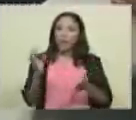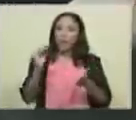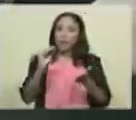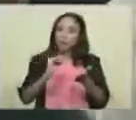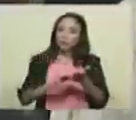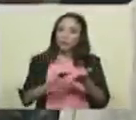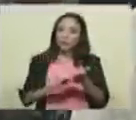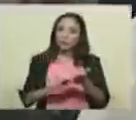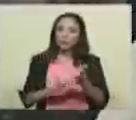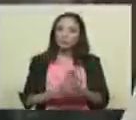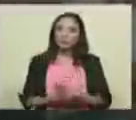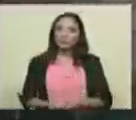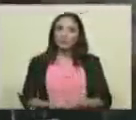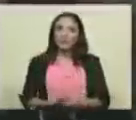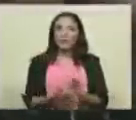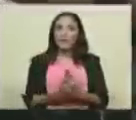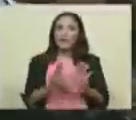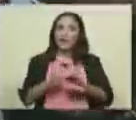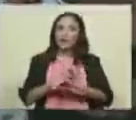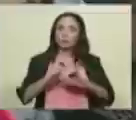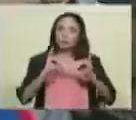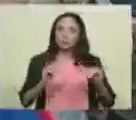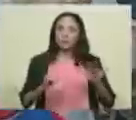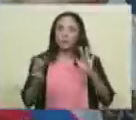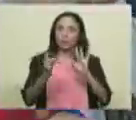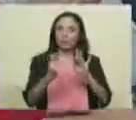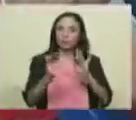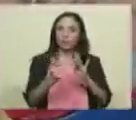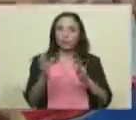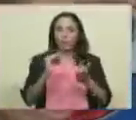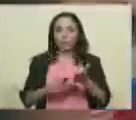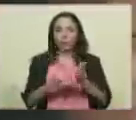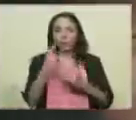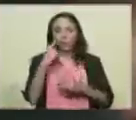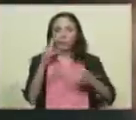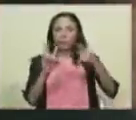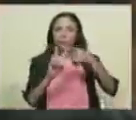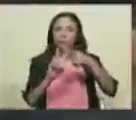finalizar esta transmisión y regresamos el contacto con ustedes a los estudios. Adelante.